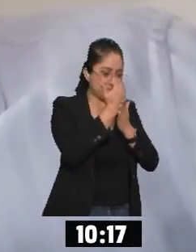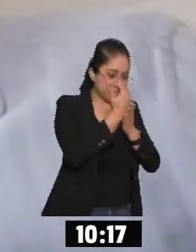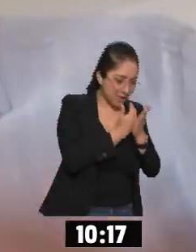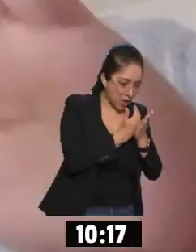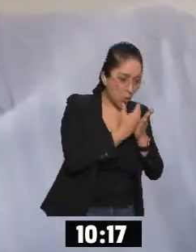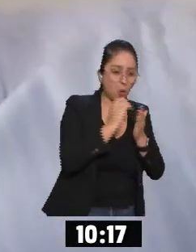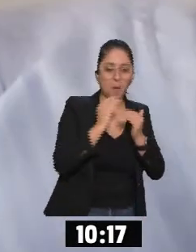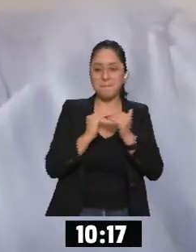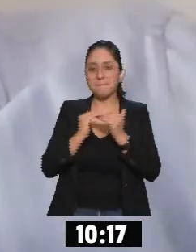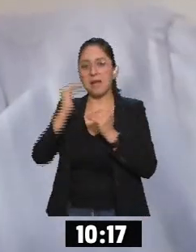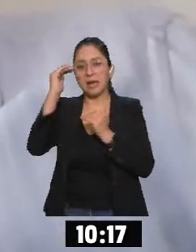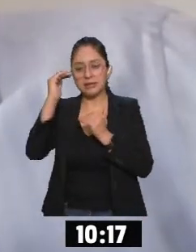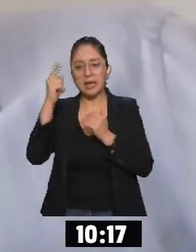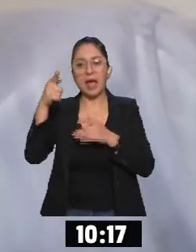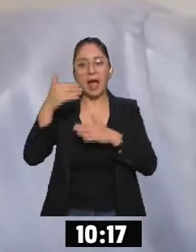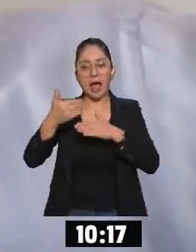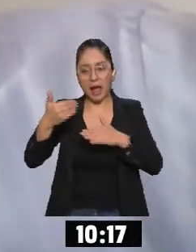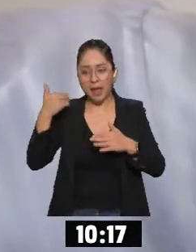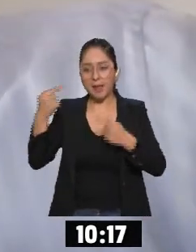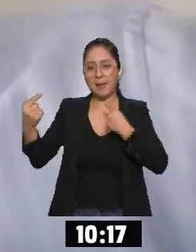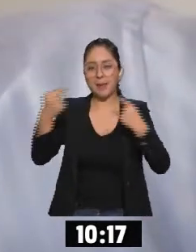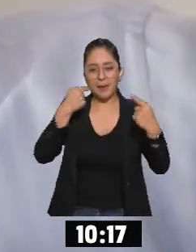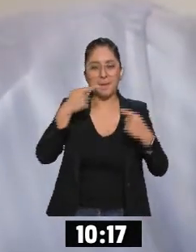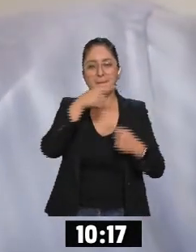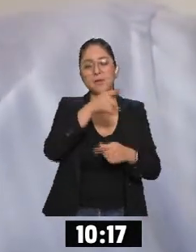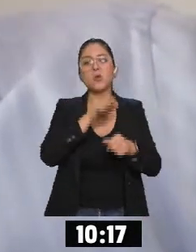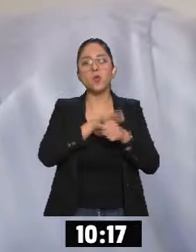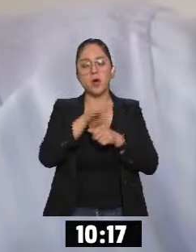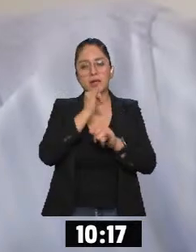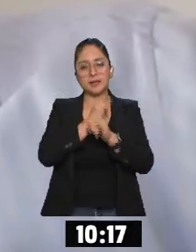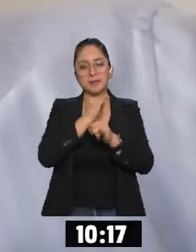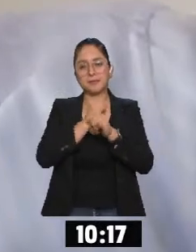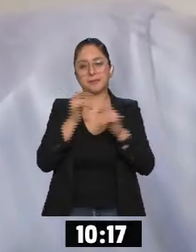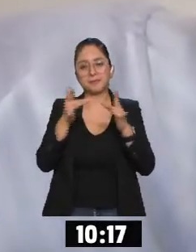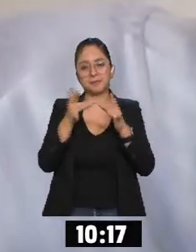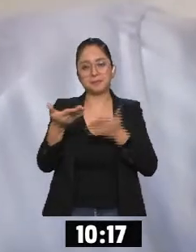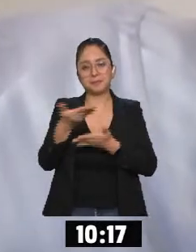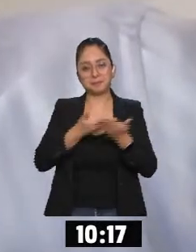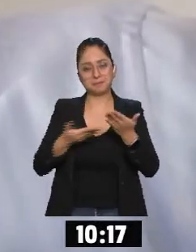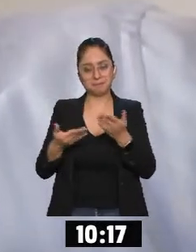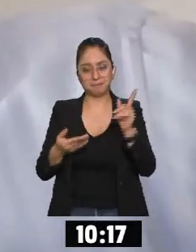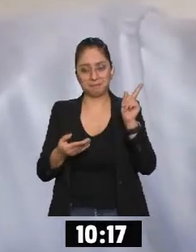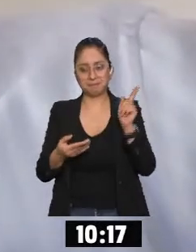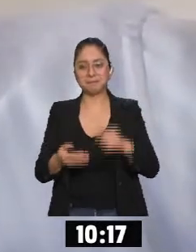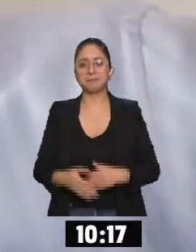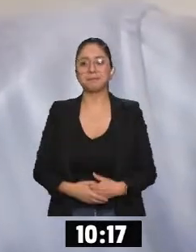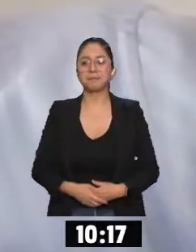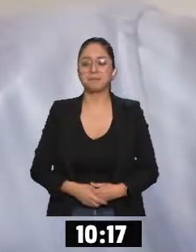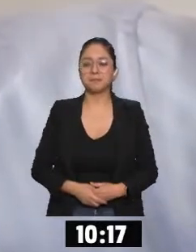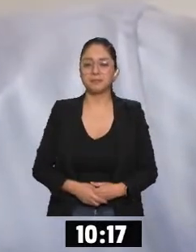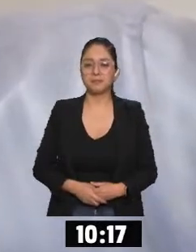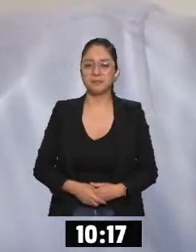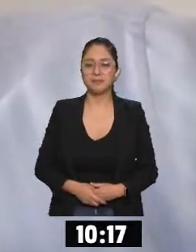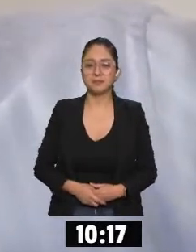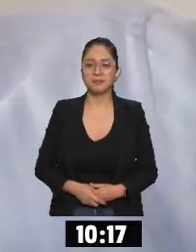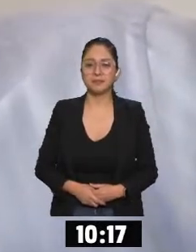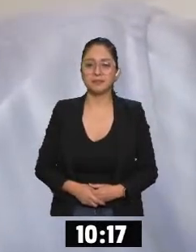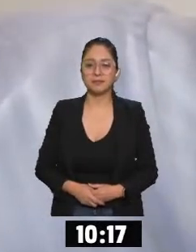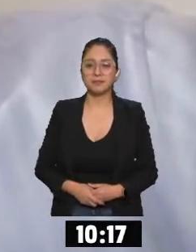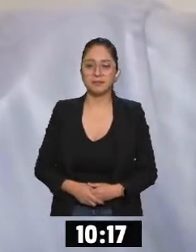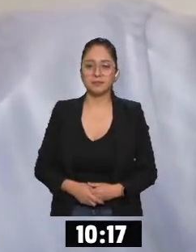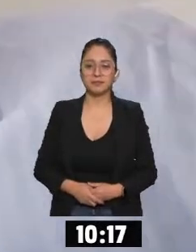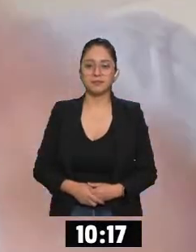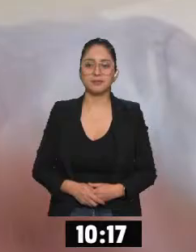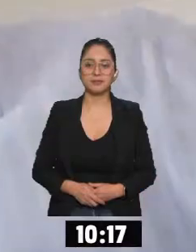a nosotros, ahí nos vemos. Mis redes, Marco Zapata Pachuco, y en Twitter soy